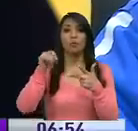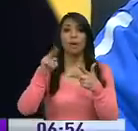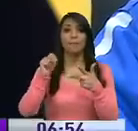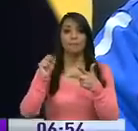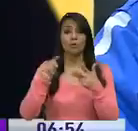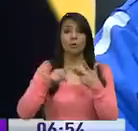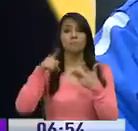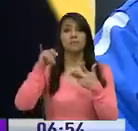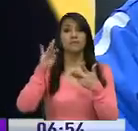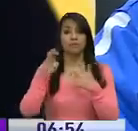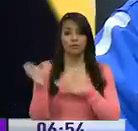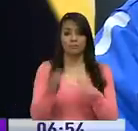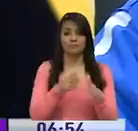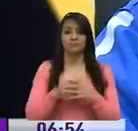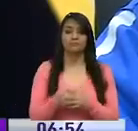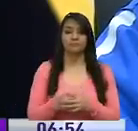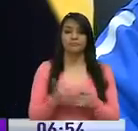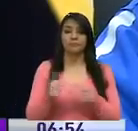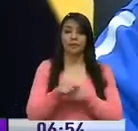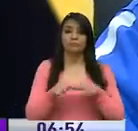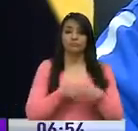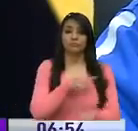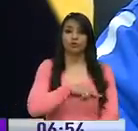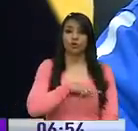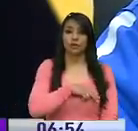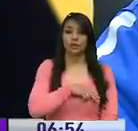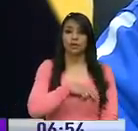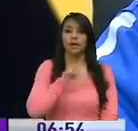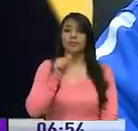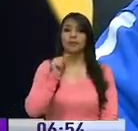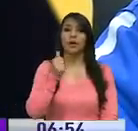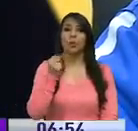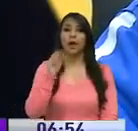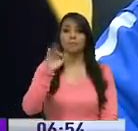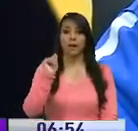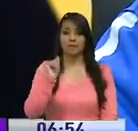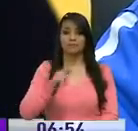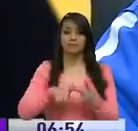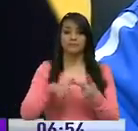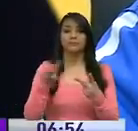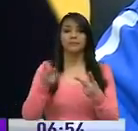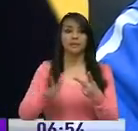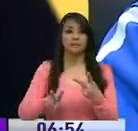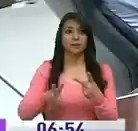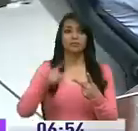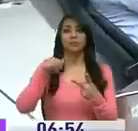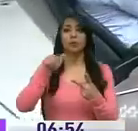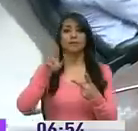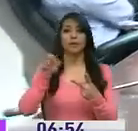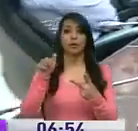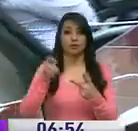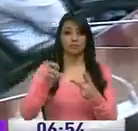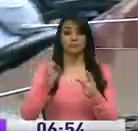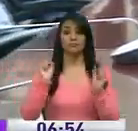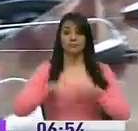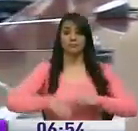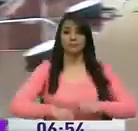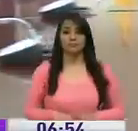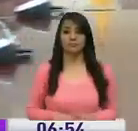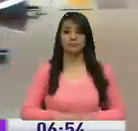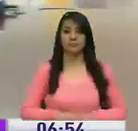pifo en la administración zonal Norte tenemos el banario de atahualpa en la parroquia atahualpa y el banario de puellaro en Quito informó